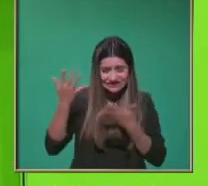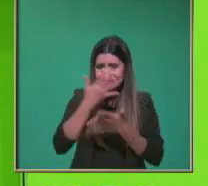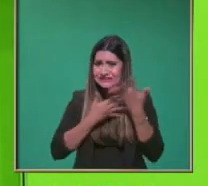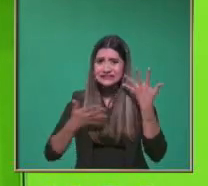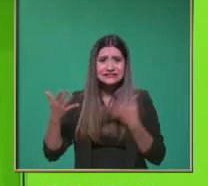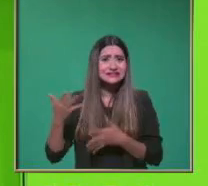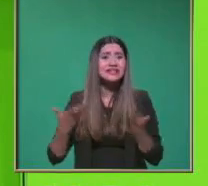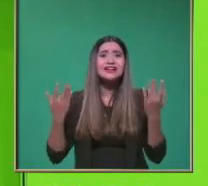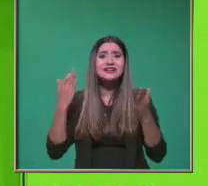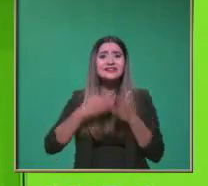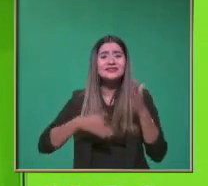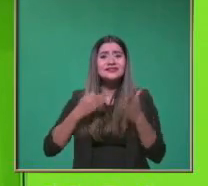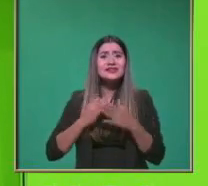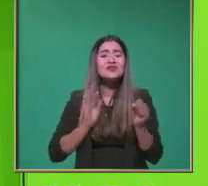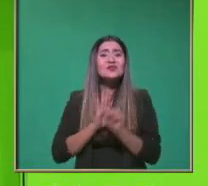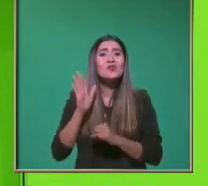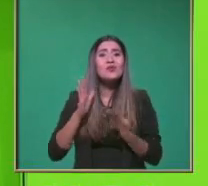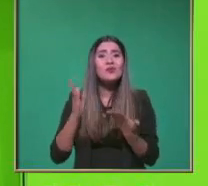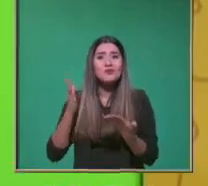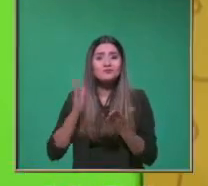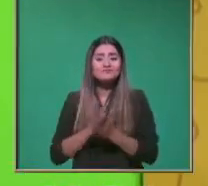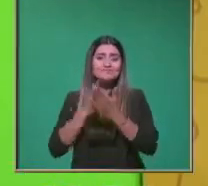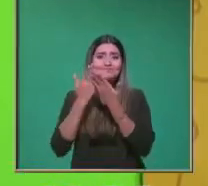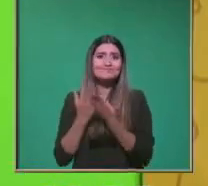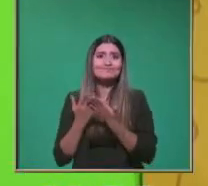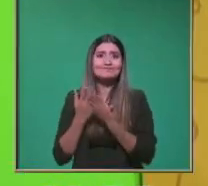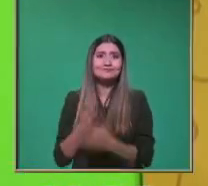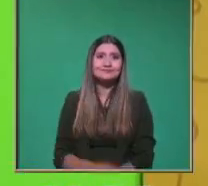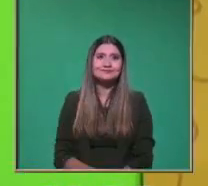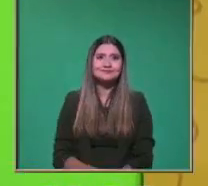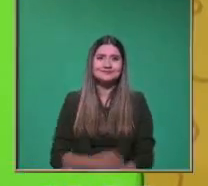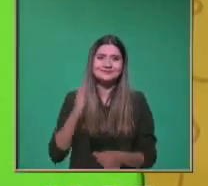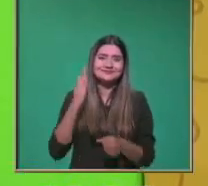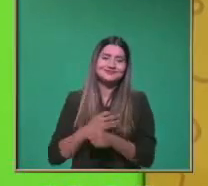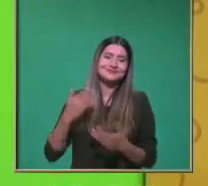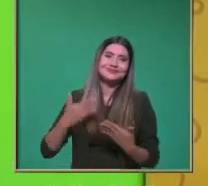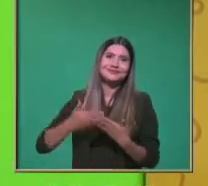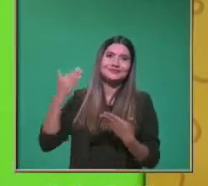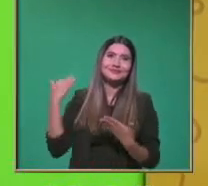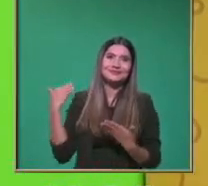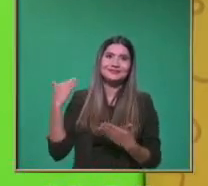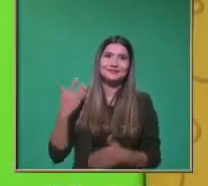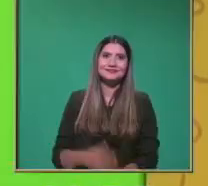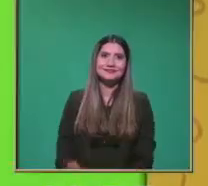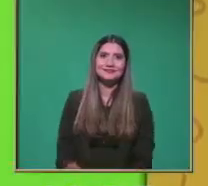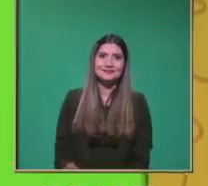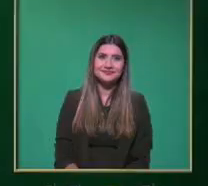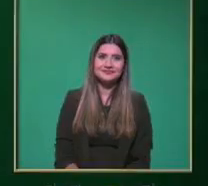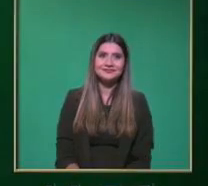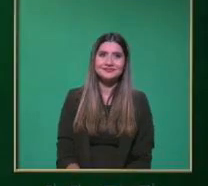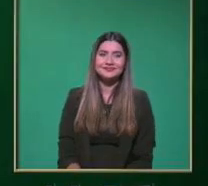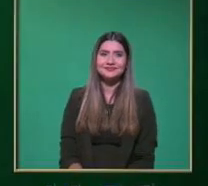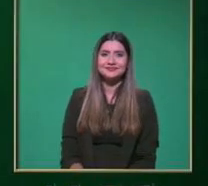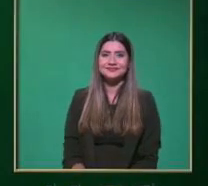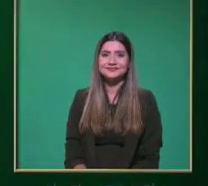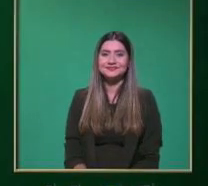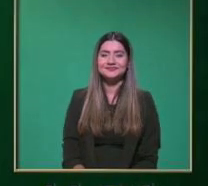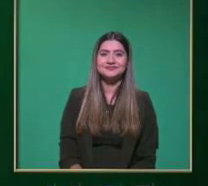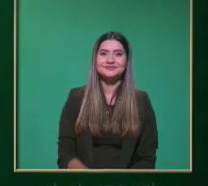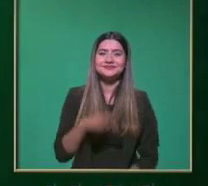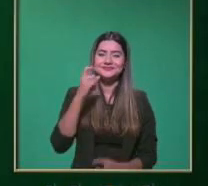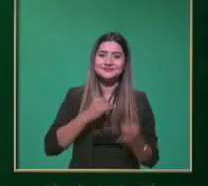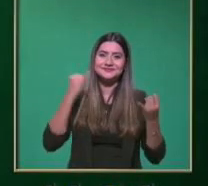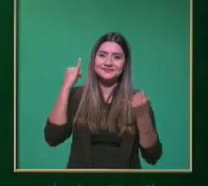casita? ¿Qué tipo de texto será, niños? ¡Uy, lo acabamos de ver! ¡Está bien fácil! De hecho, es el último